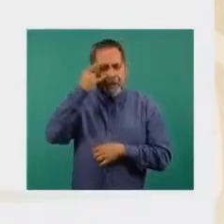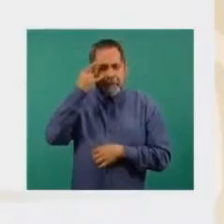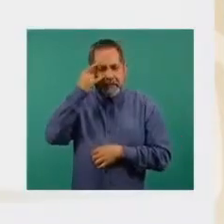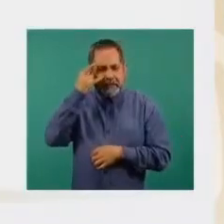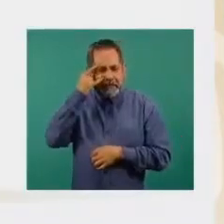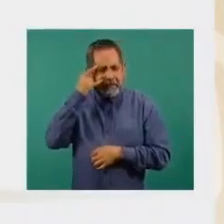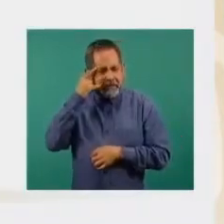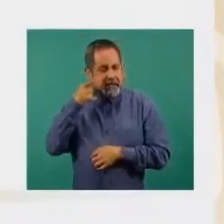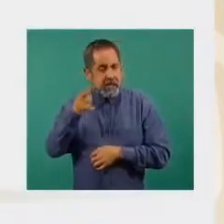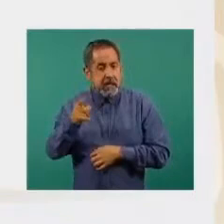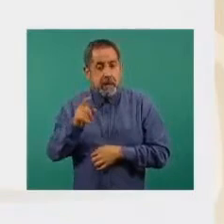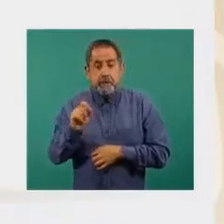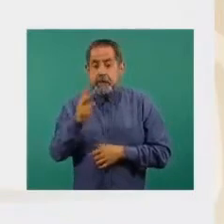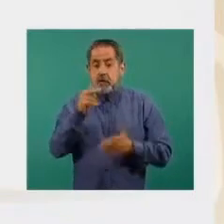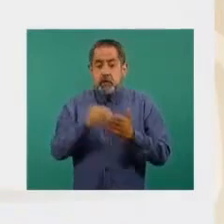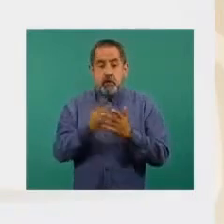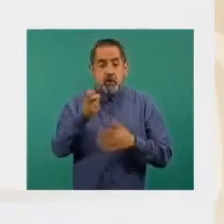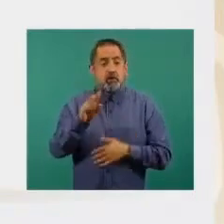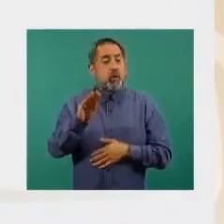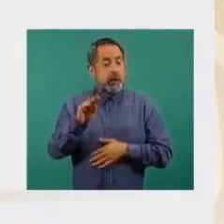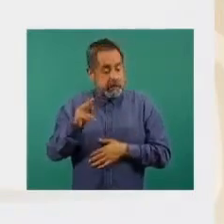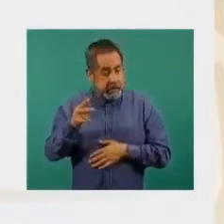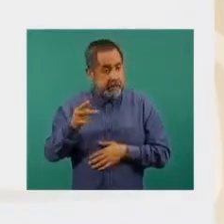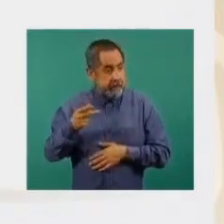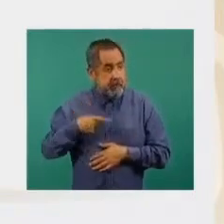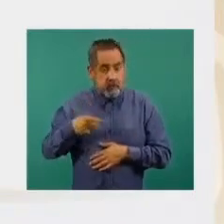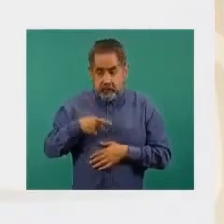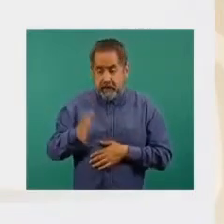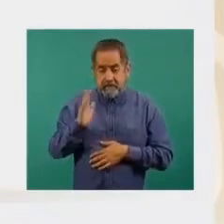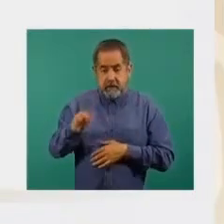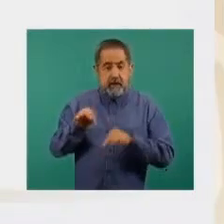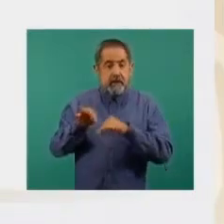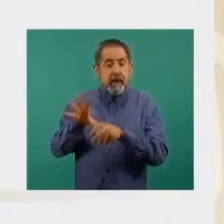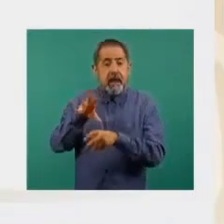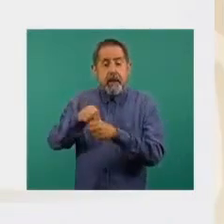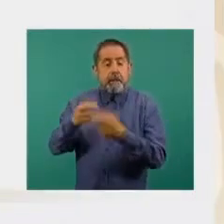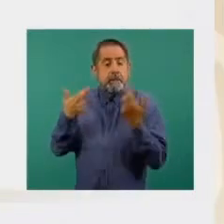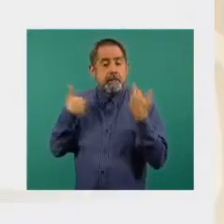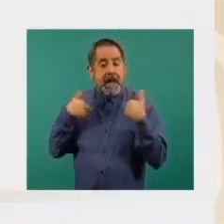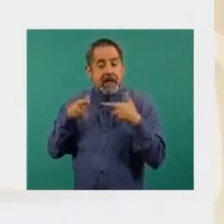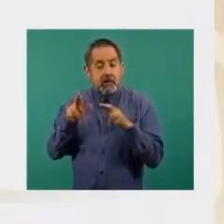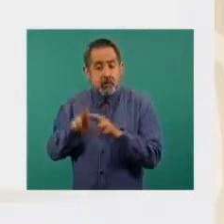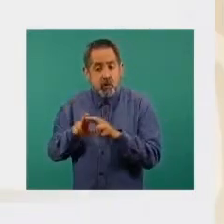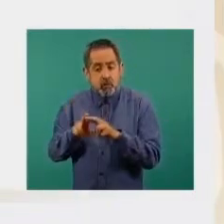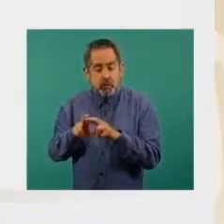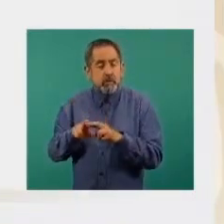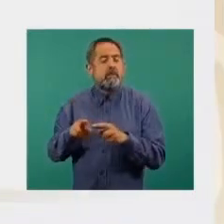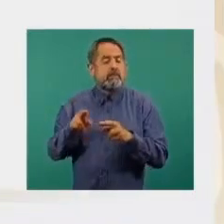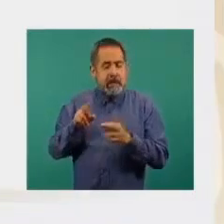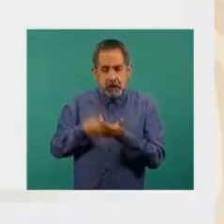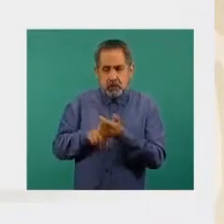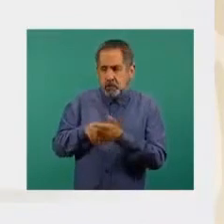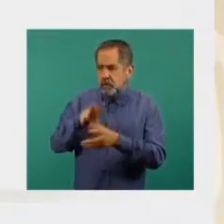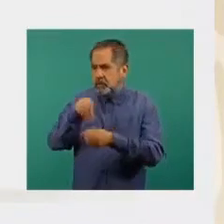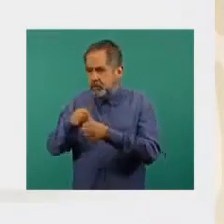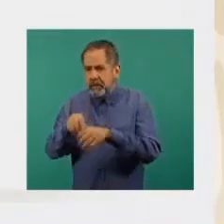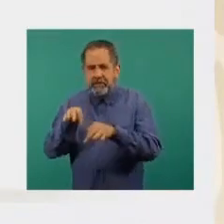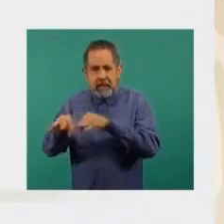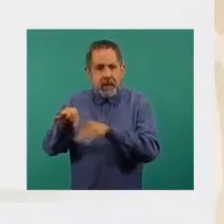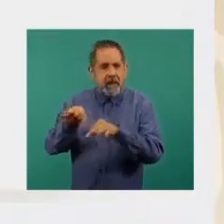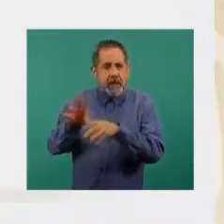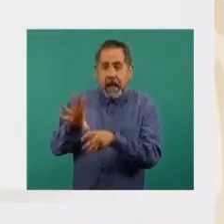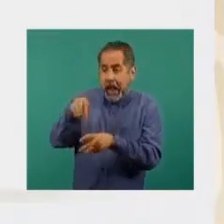han vacunado ya 22.290 personas trabajadoras de la educación, no solamente maestras y maestros, sino